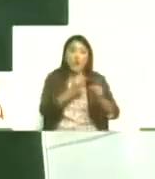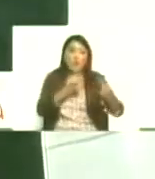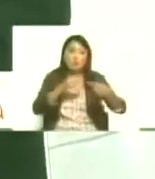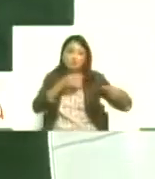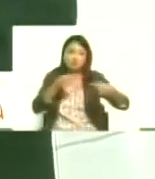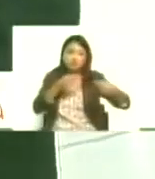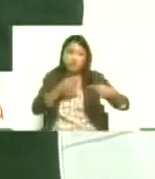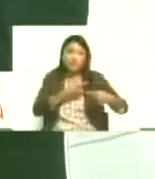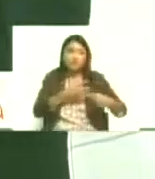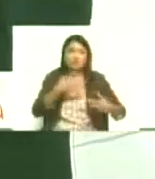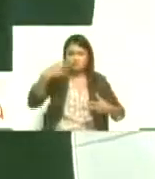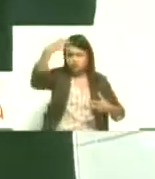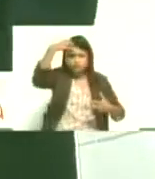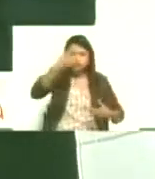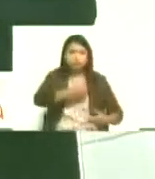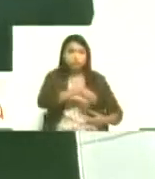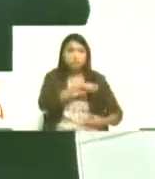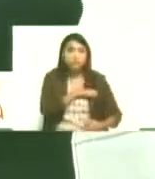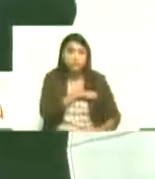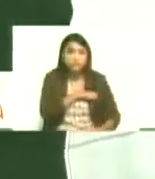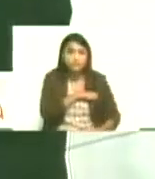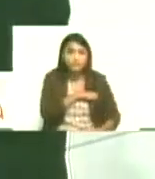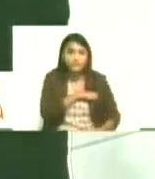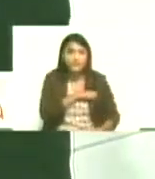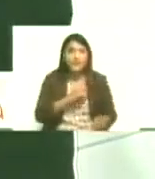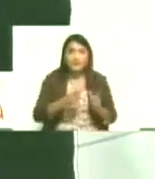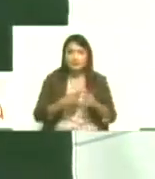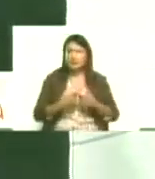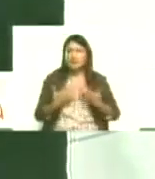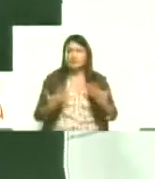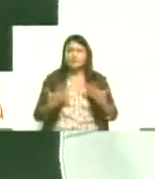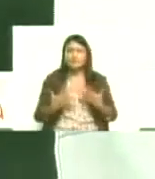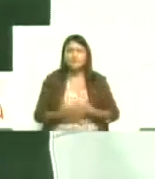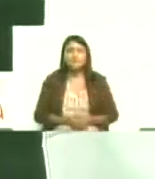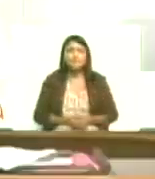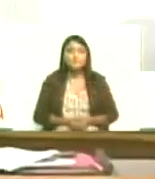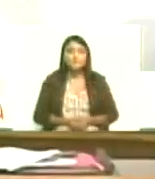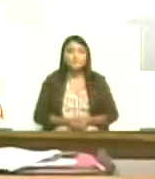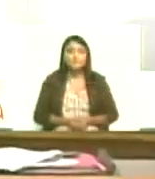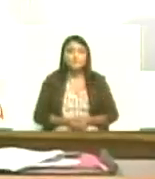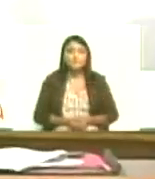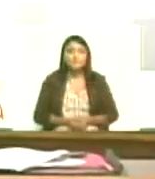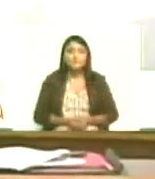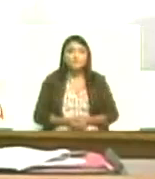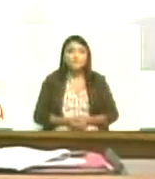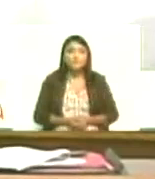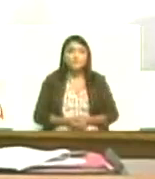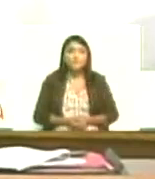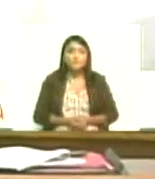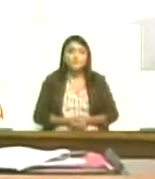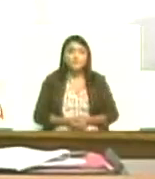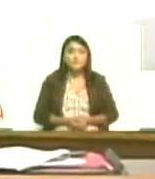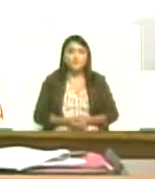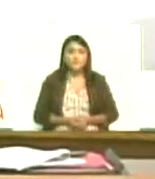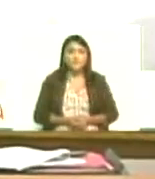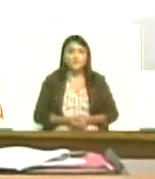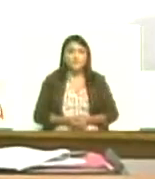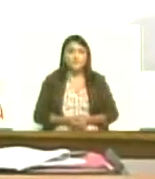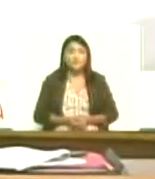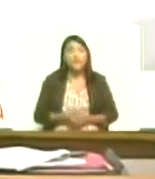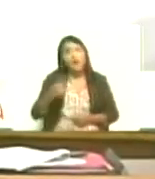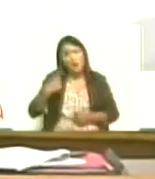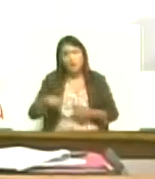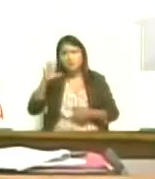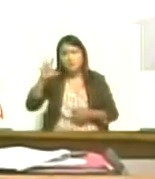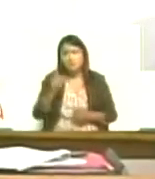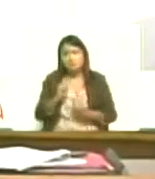Otros son los países, y vaya usted a saber por qué, a quienes graciosamente les otorgaron la